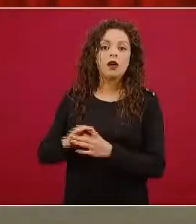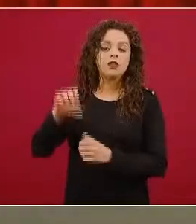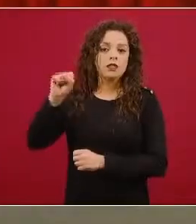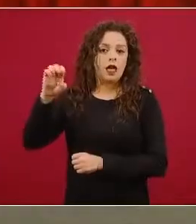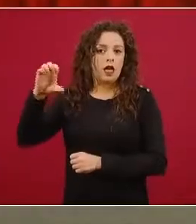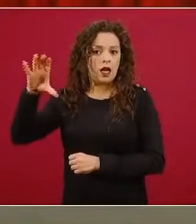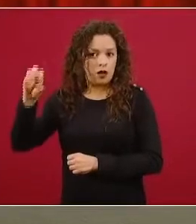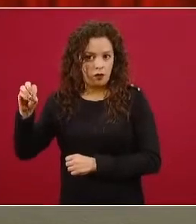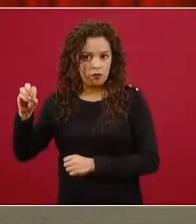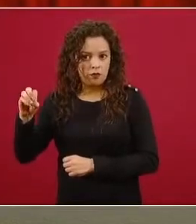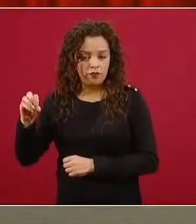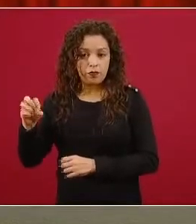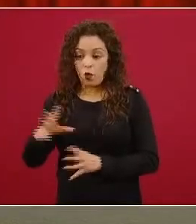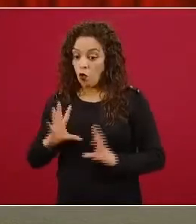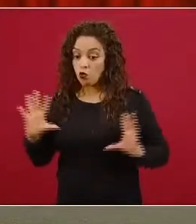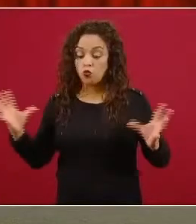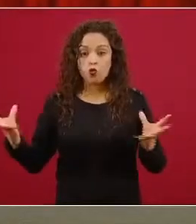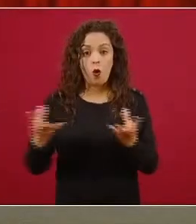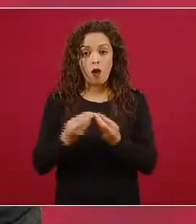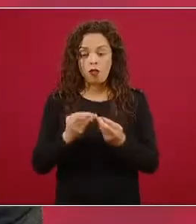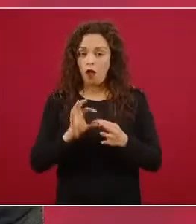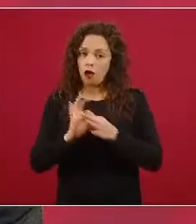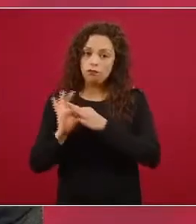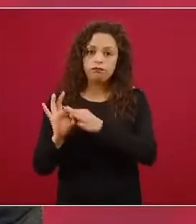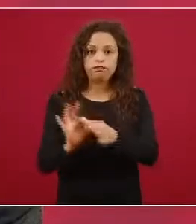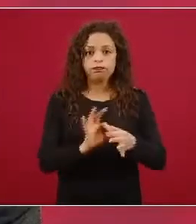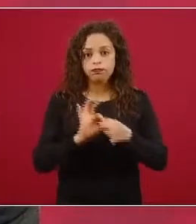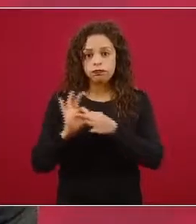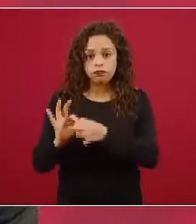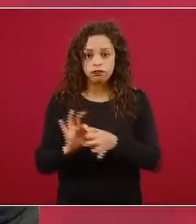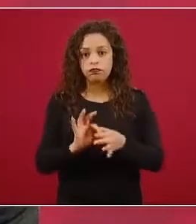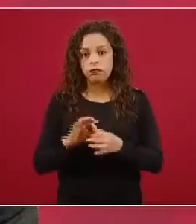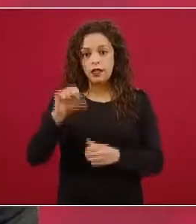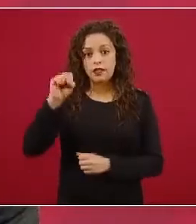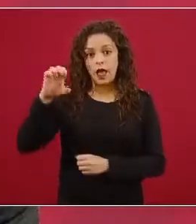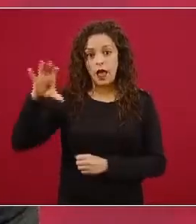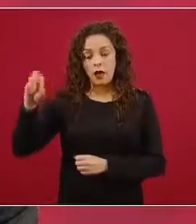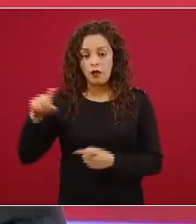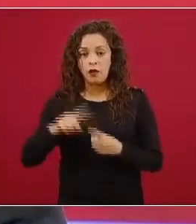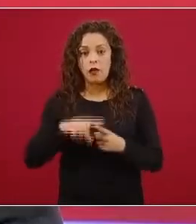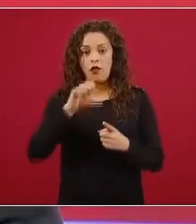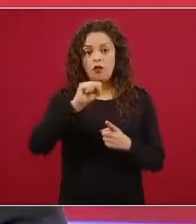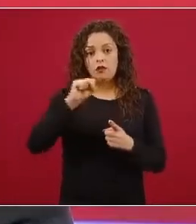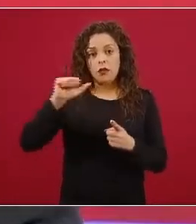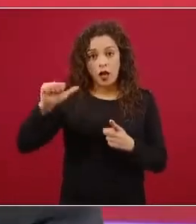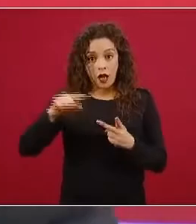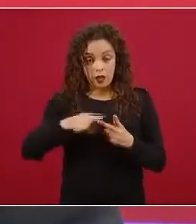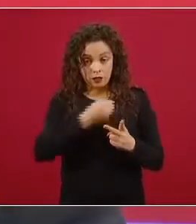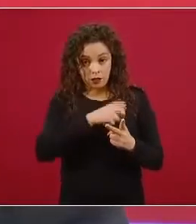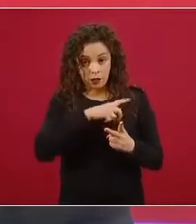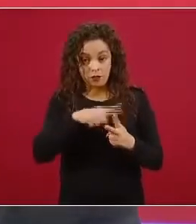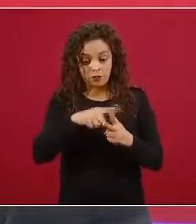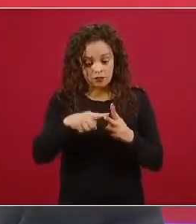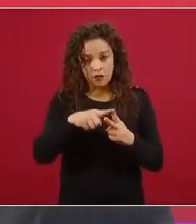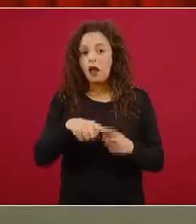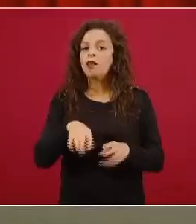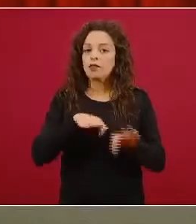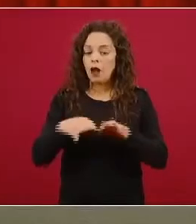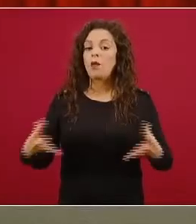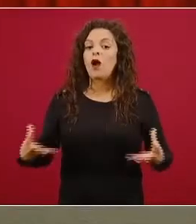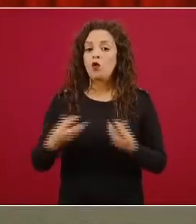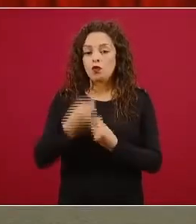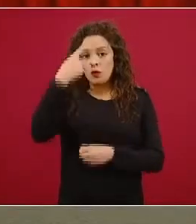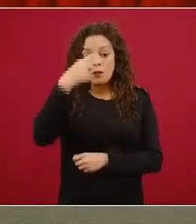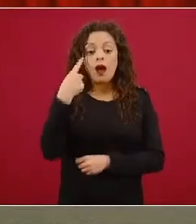trabajando muy estrechamente la Secretaría de Economía y la Secretaría de Salud para asegurar que existan estos etiquetados. Pero quizá